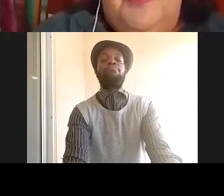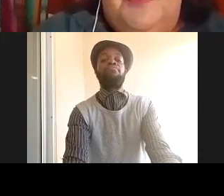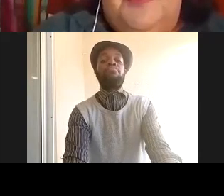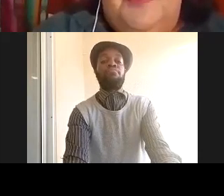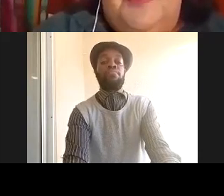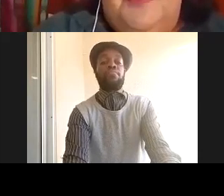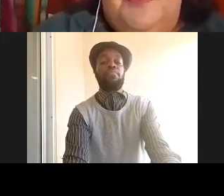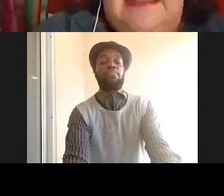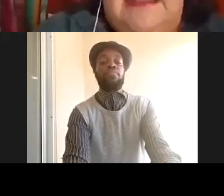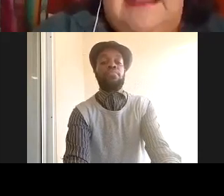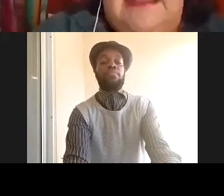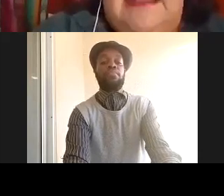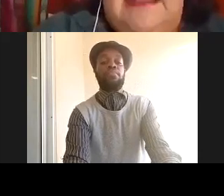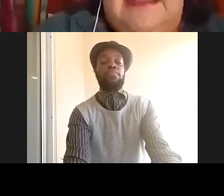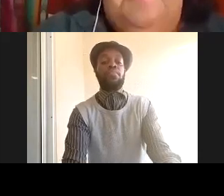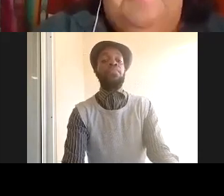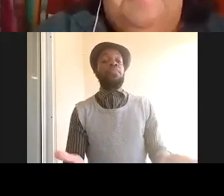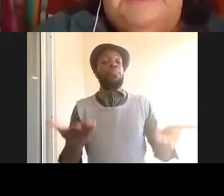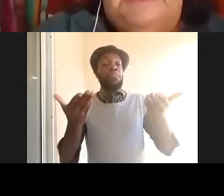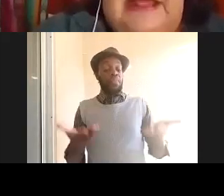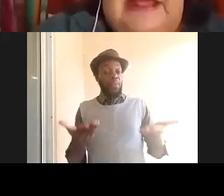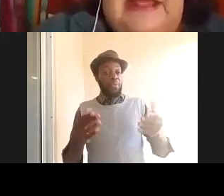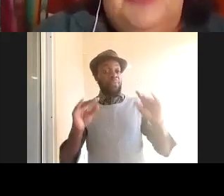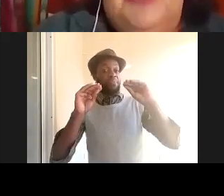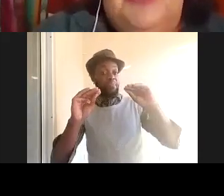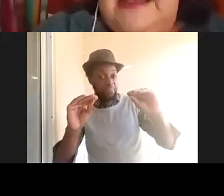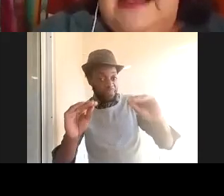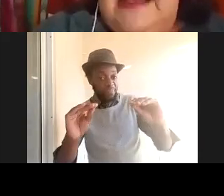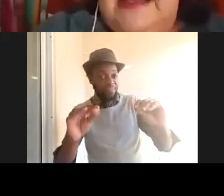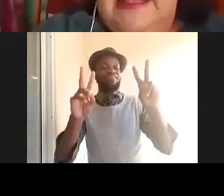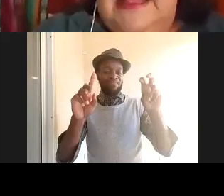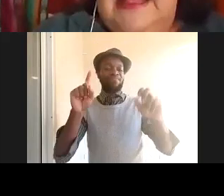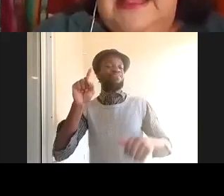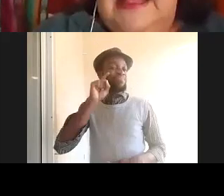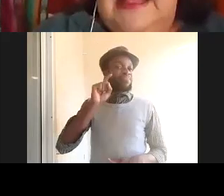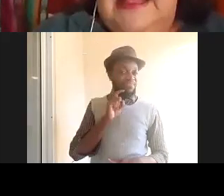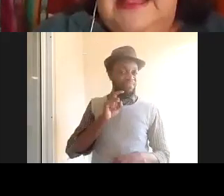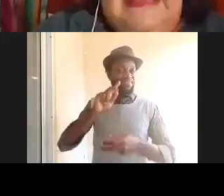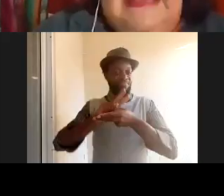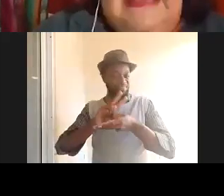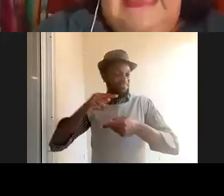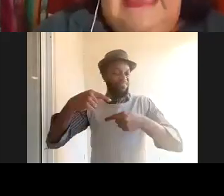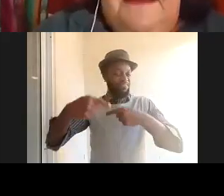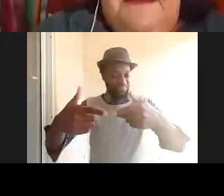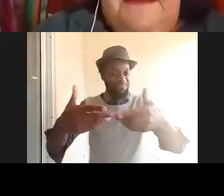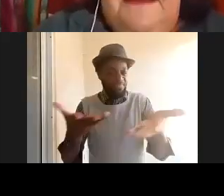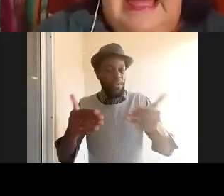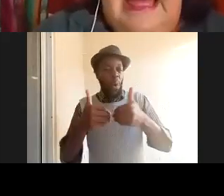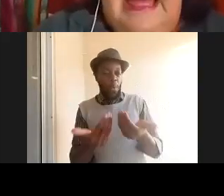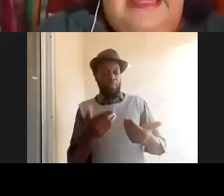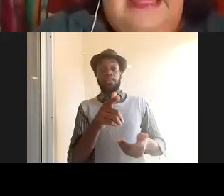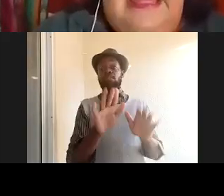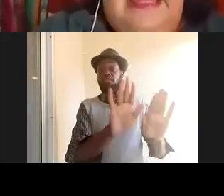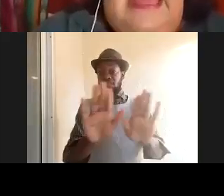cámara apagada, de tal manera que podamos tener la disposición del espacio para el intérprete de lengua de